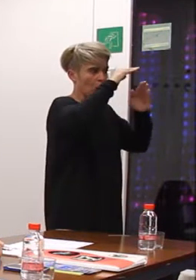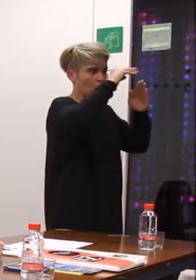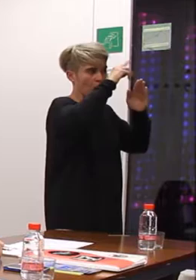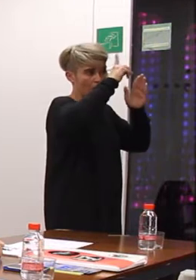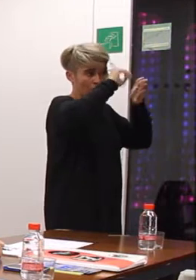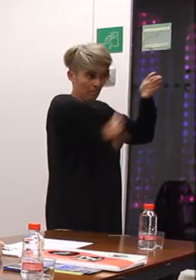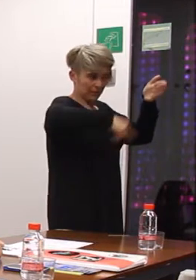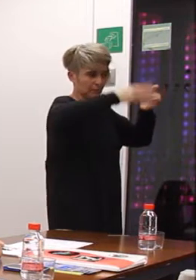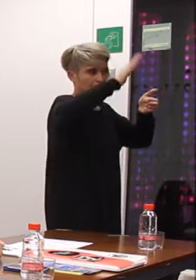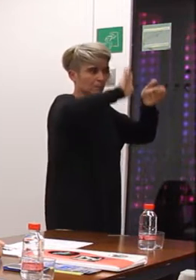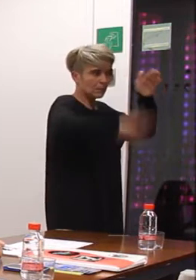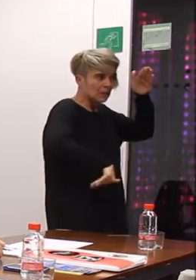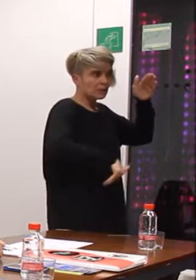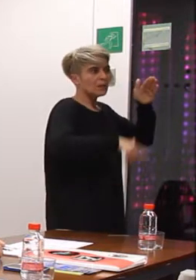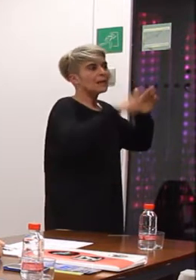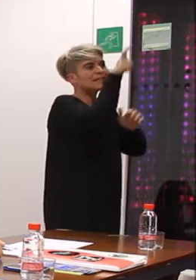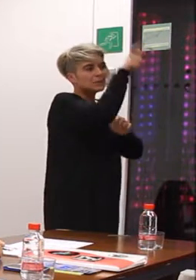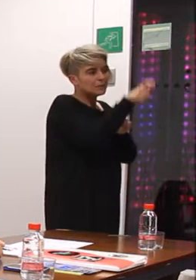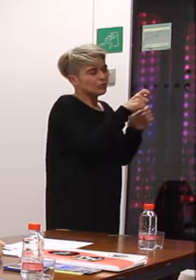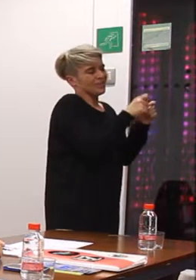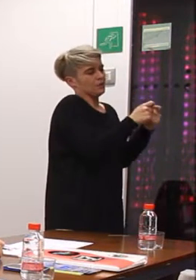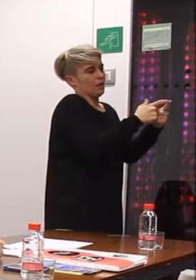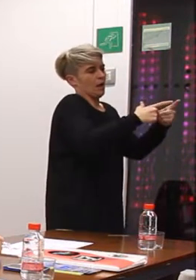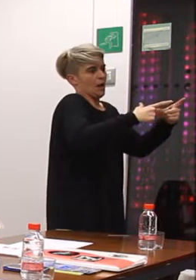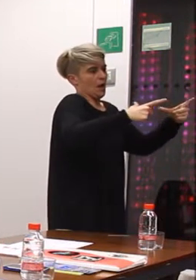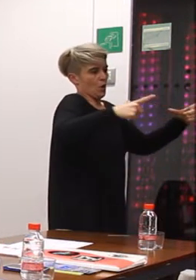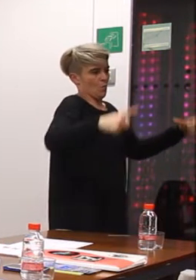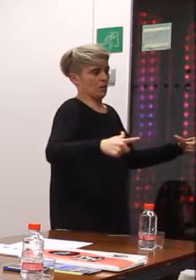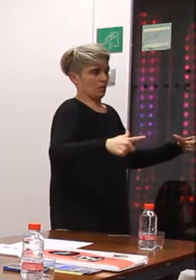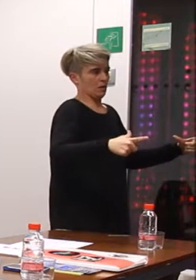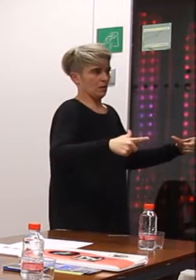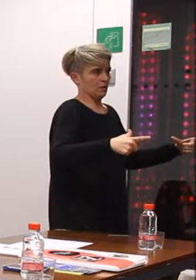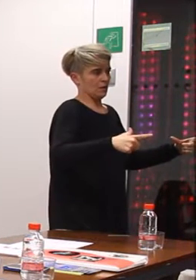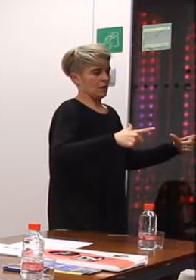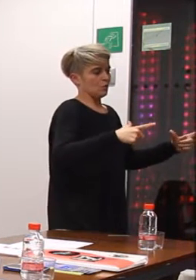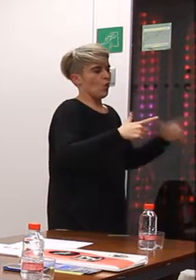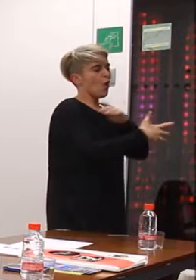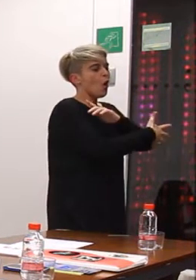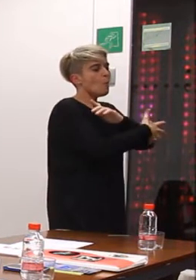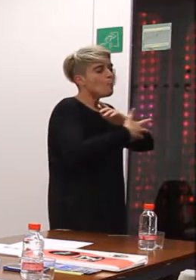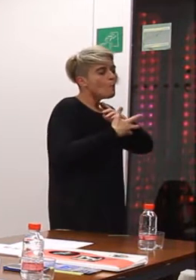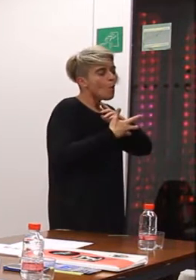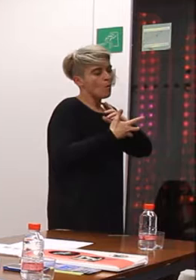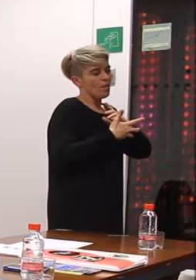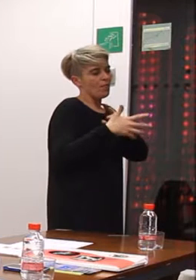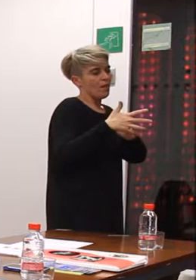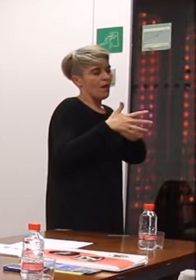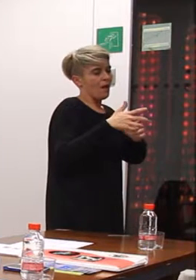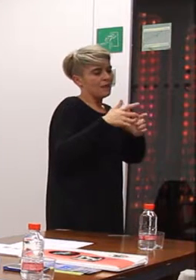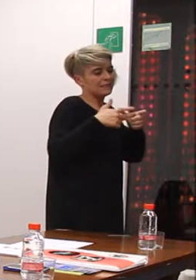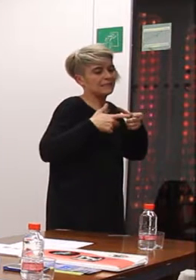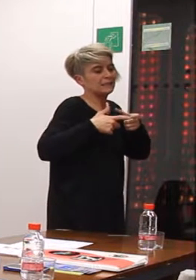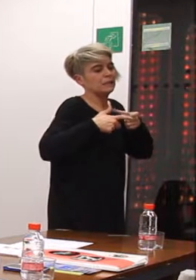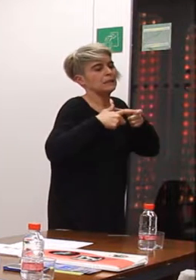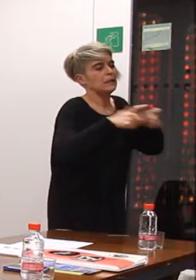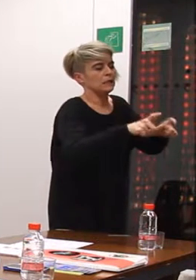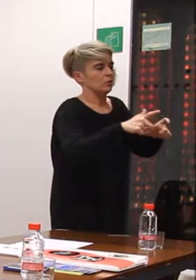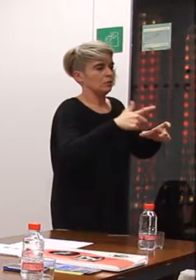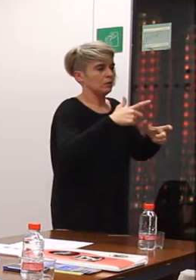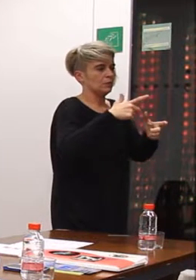el número de esas personas está incrementándose, es decir, se enquista la pobreza en los sectores más vulnerables. Del